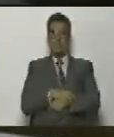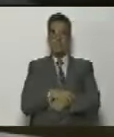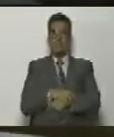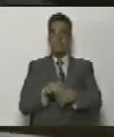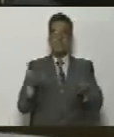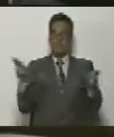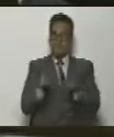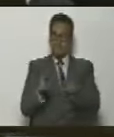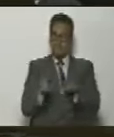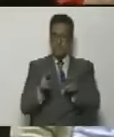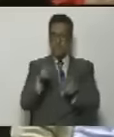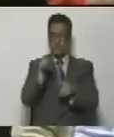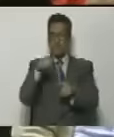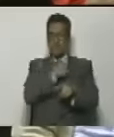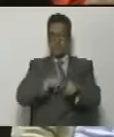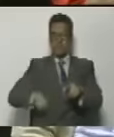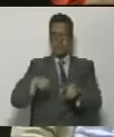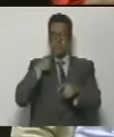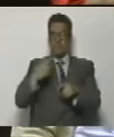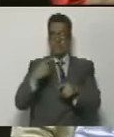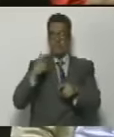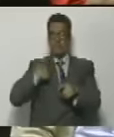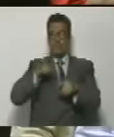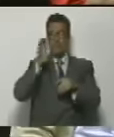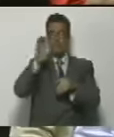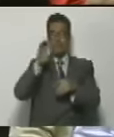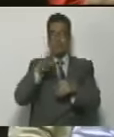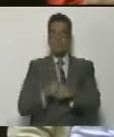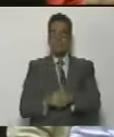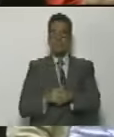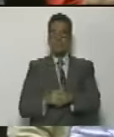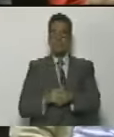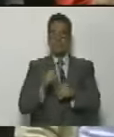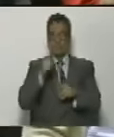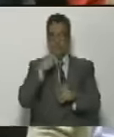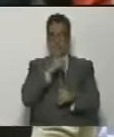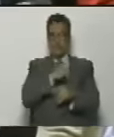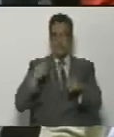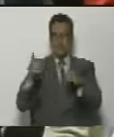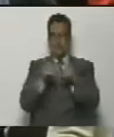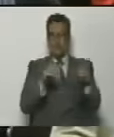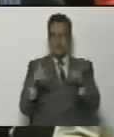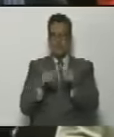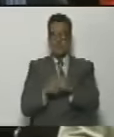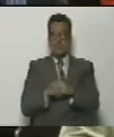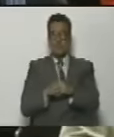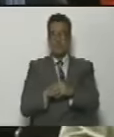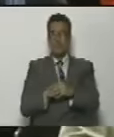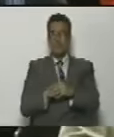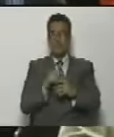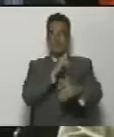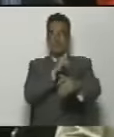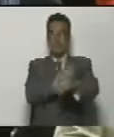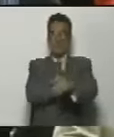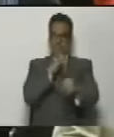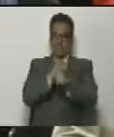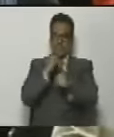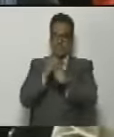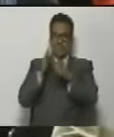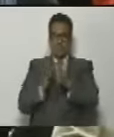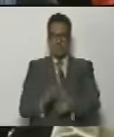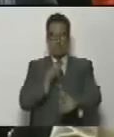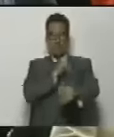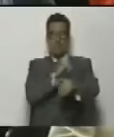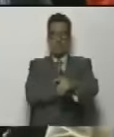Conclusión, señor presidente, tenemos un país ávido de diálogo. Las fuerzas trabajadoras,